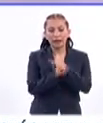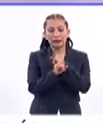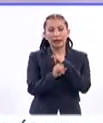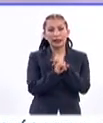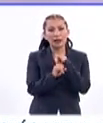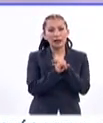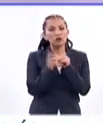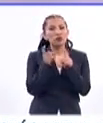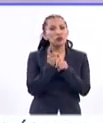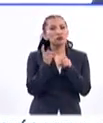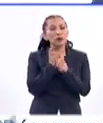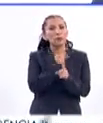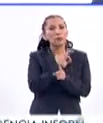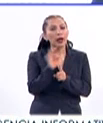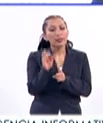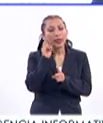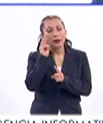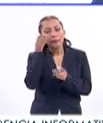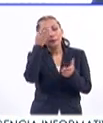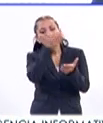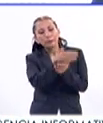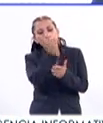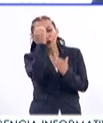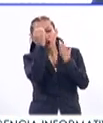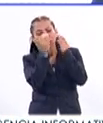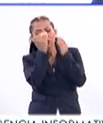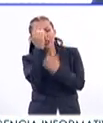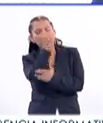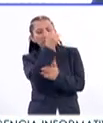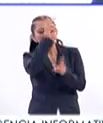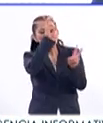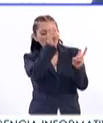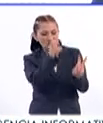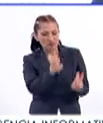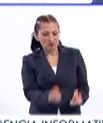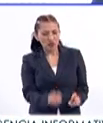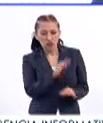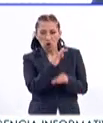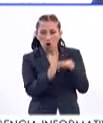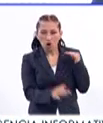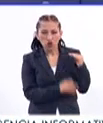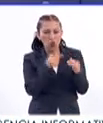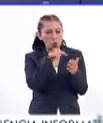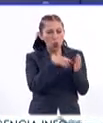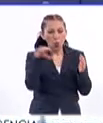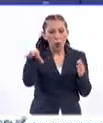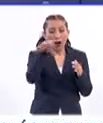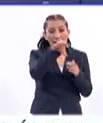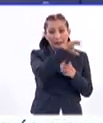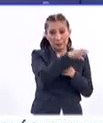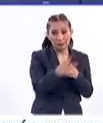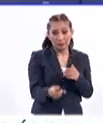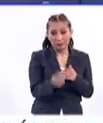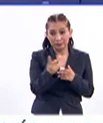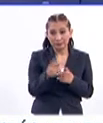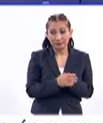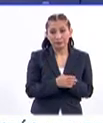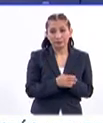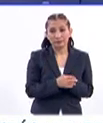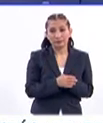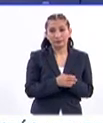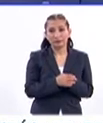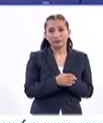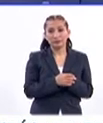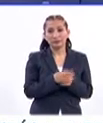de internet donde pueden acercarse a revisar todo el programa, todas las sedes, porque esa es la pregunta que te quiero hacer, pero que la voy a